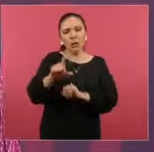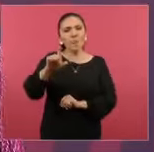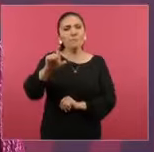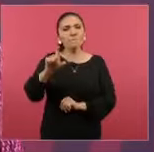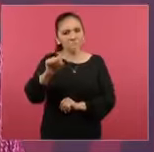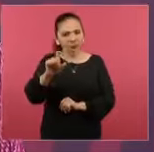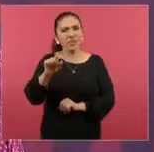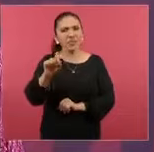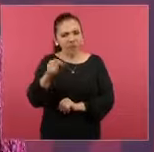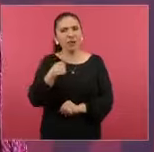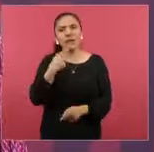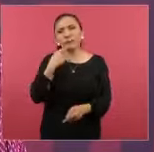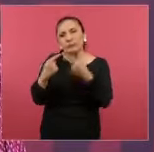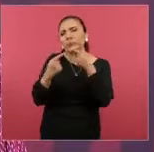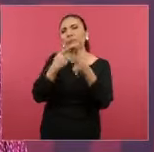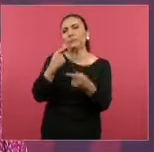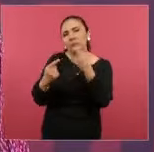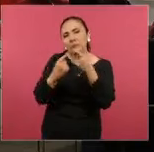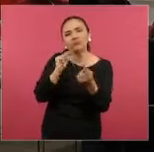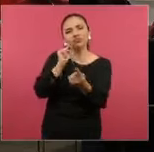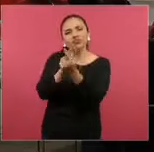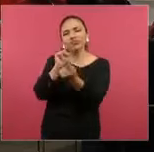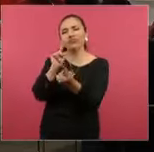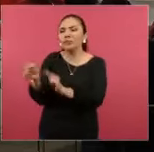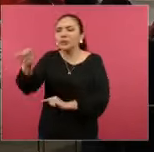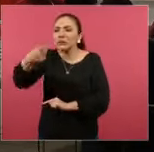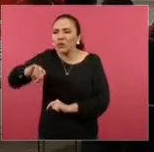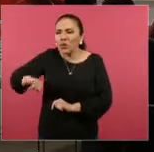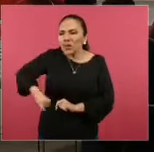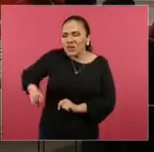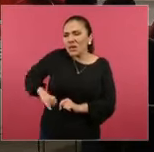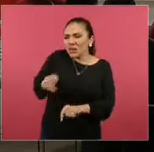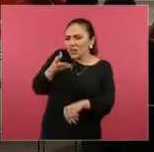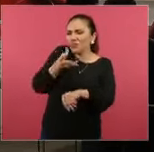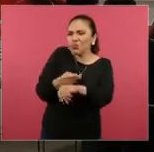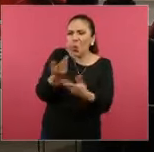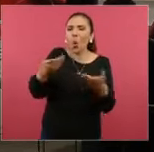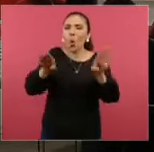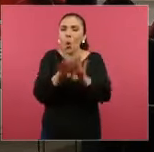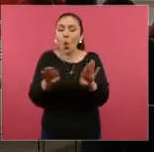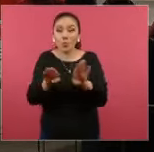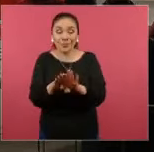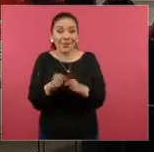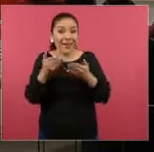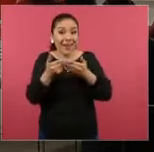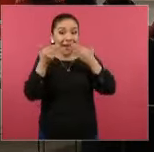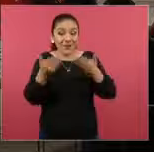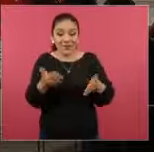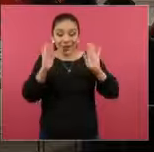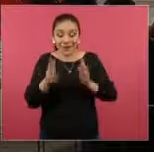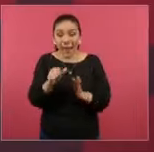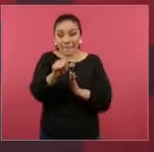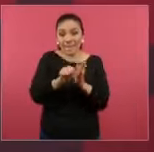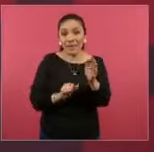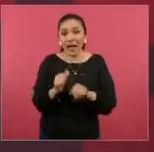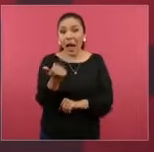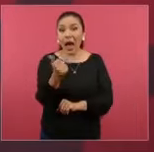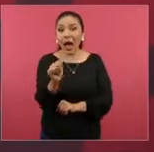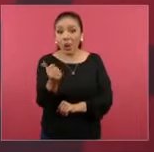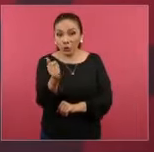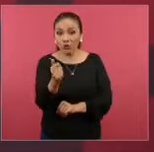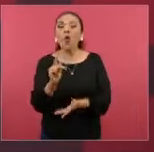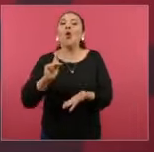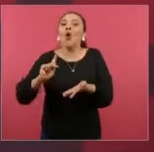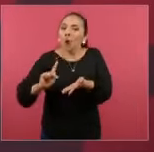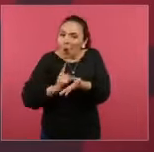2020, donde se estuvieron haciendo esas pláticas, qué les interesaría que estuviera más, y en este mes de agosto, se está